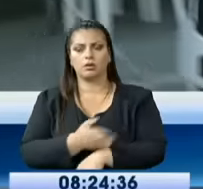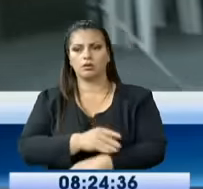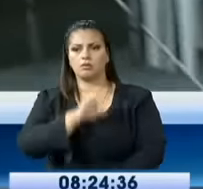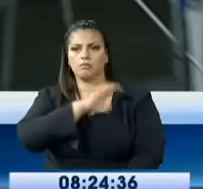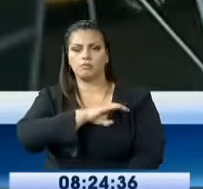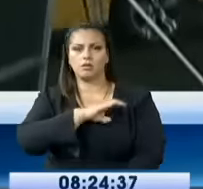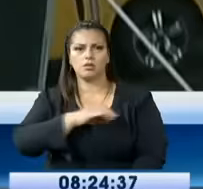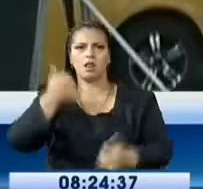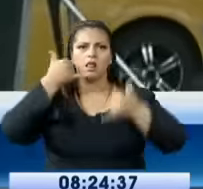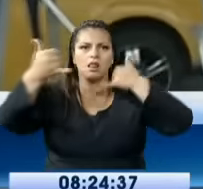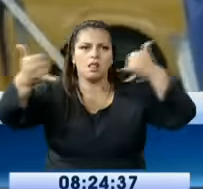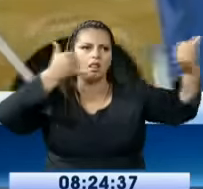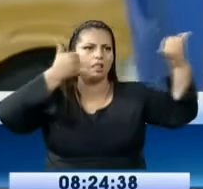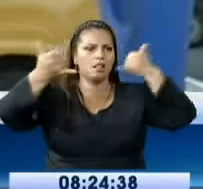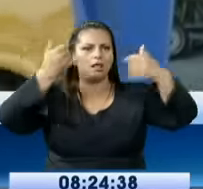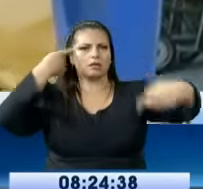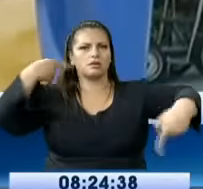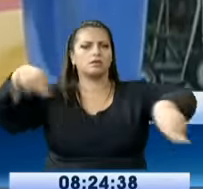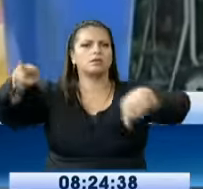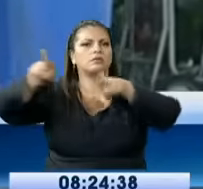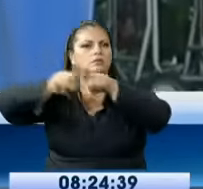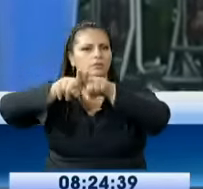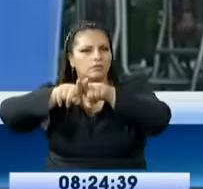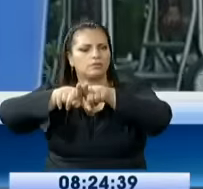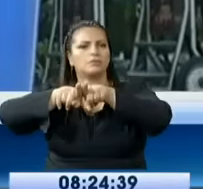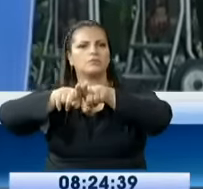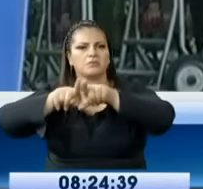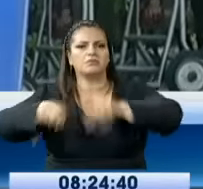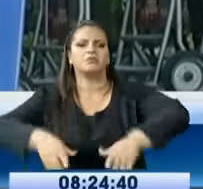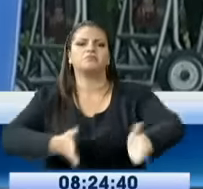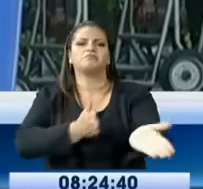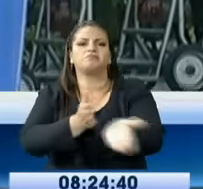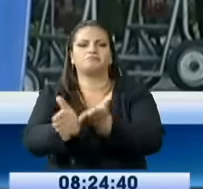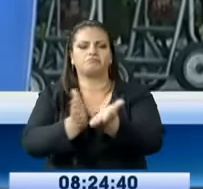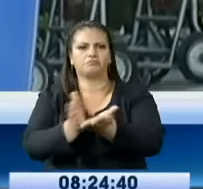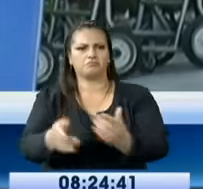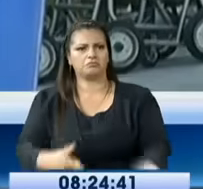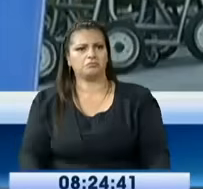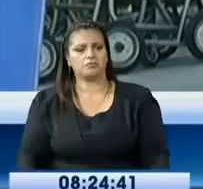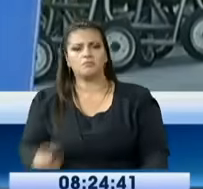cantones y damos este servicio. Es así que llegan a su domicilio